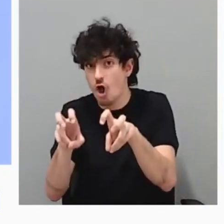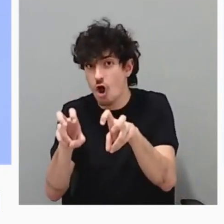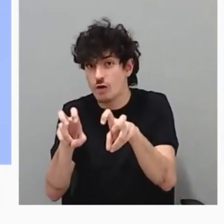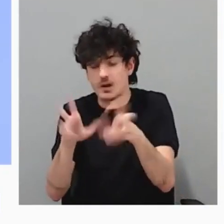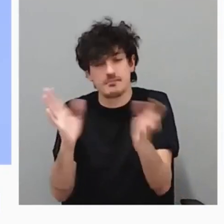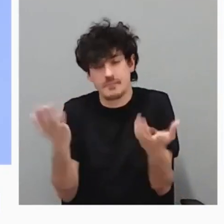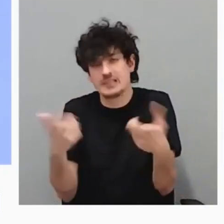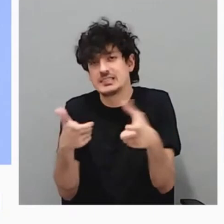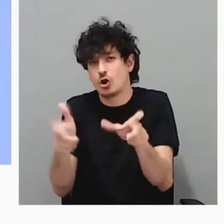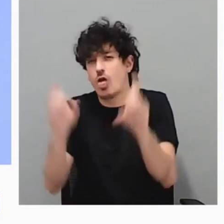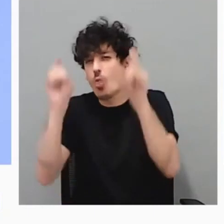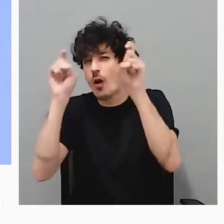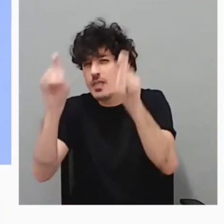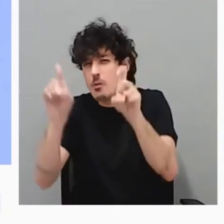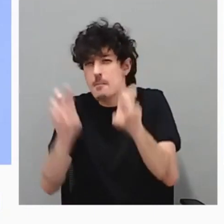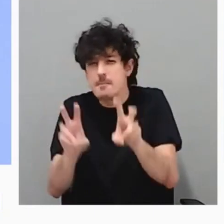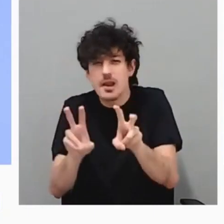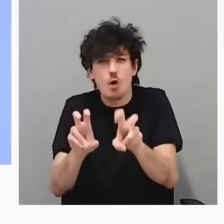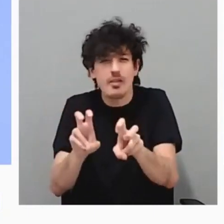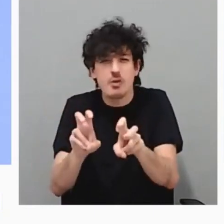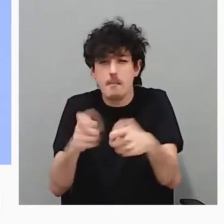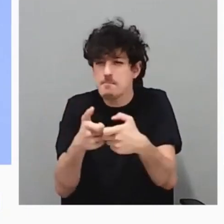sector educación.